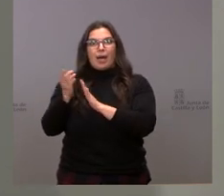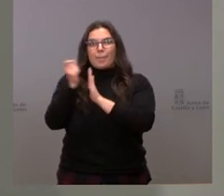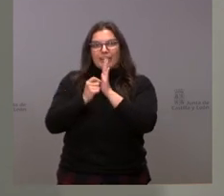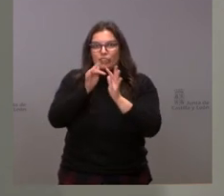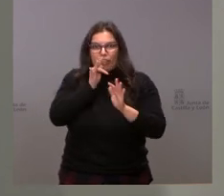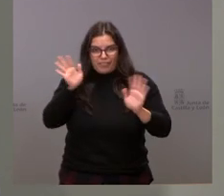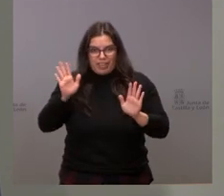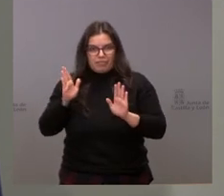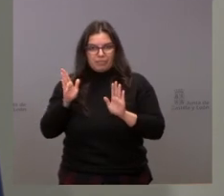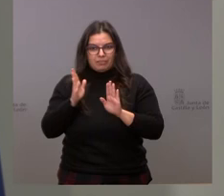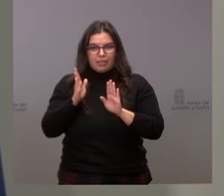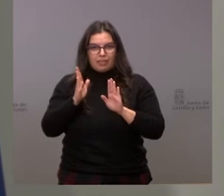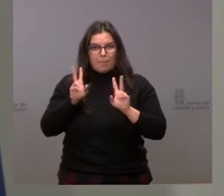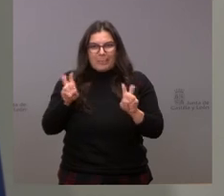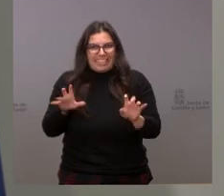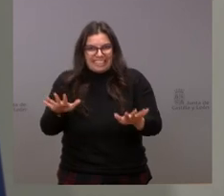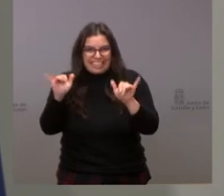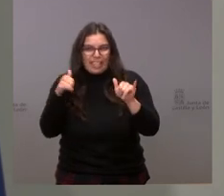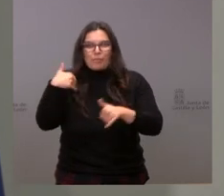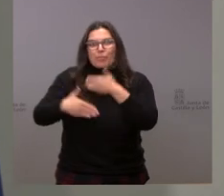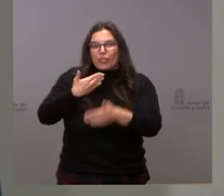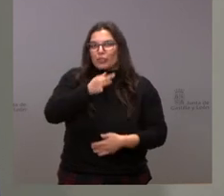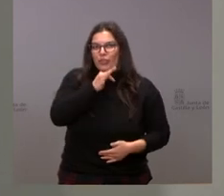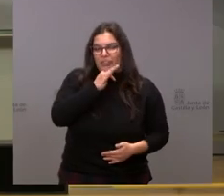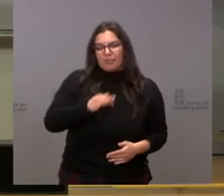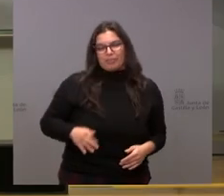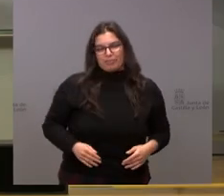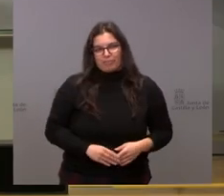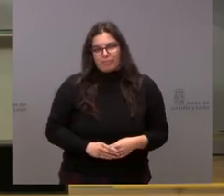convocatorias a verdes al respecto y por tanto no hay proceso de licitación